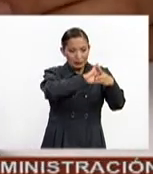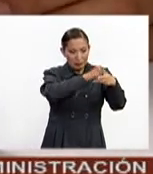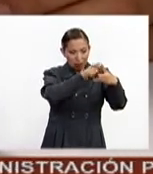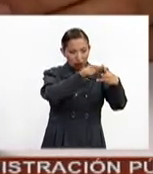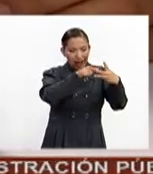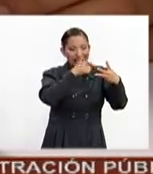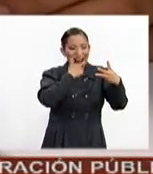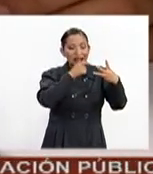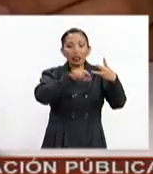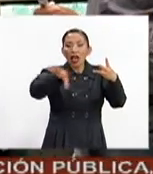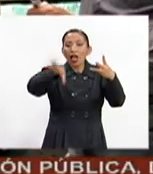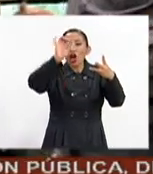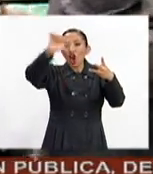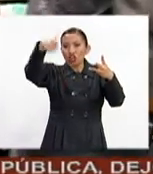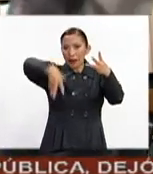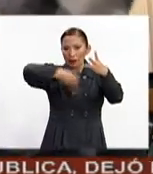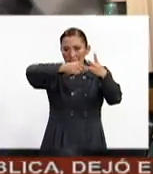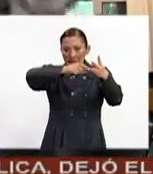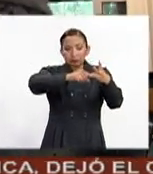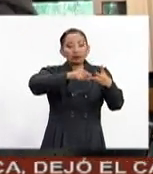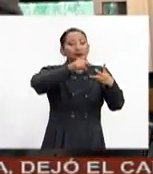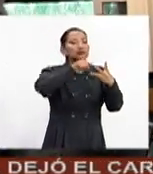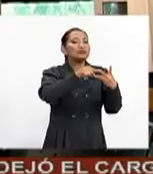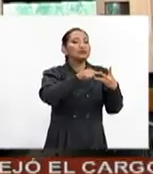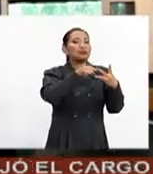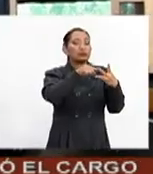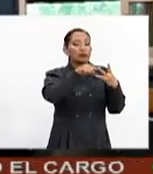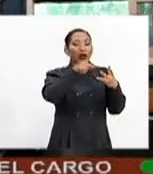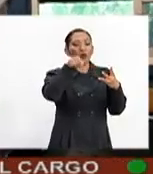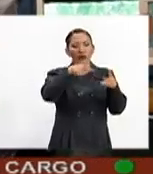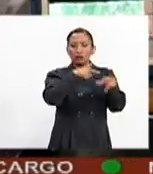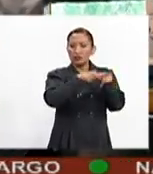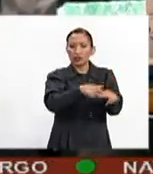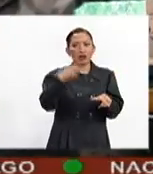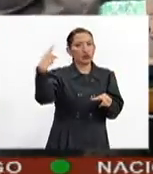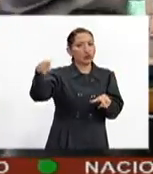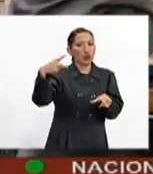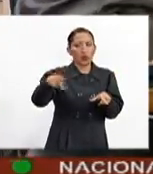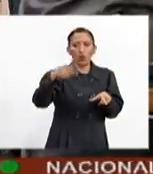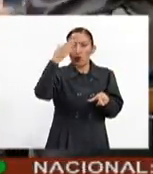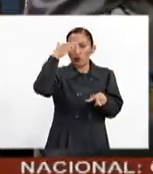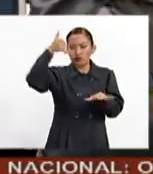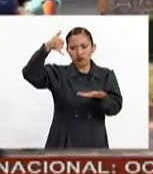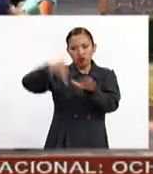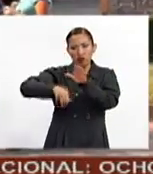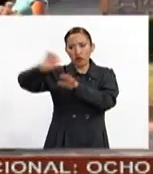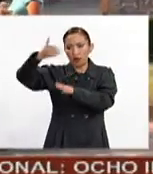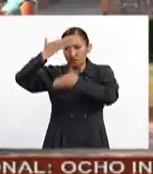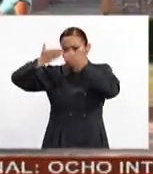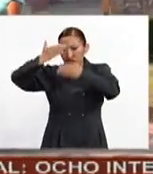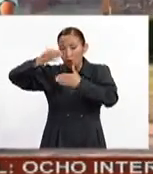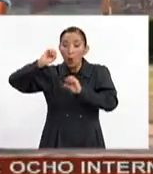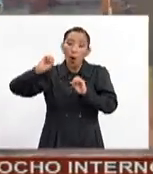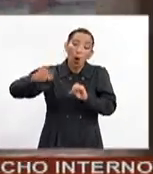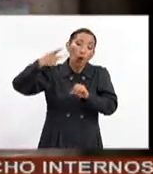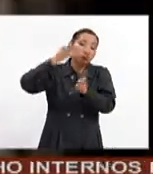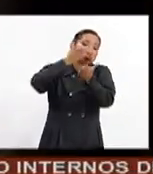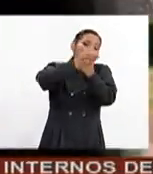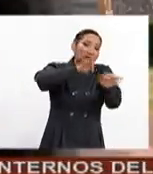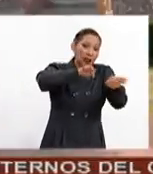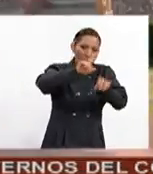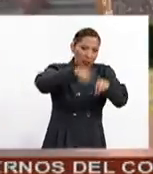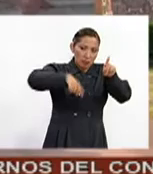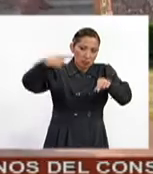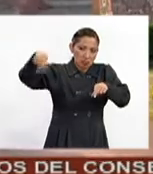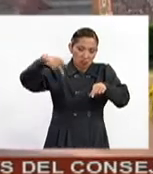que cuando ellos continúen en su ya sea especialización o en el campo laboral,